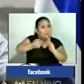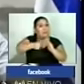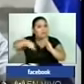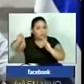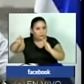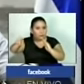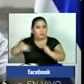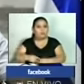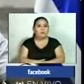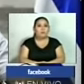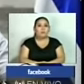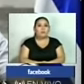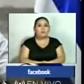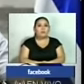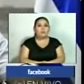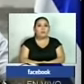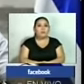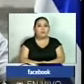salir.